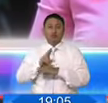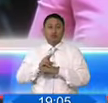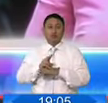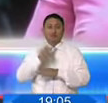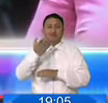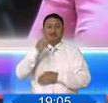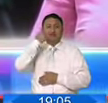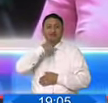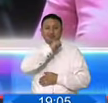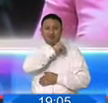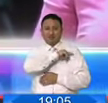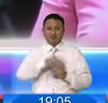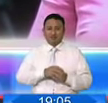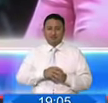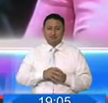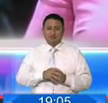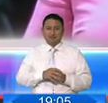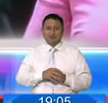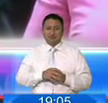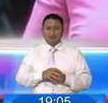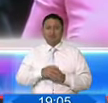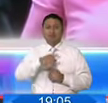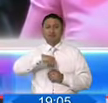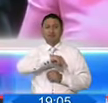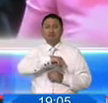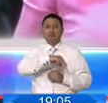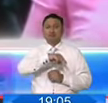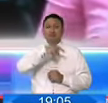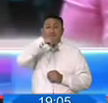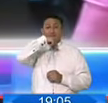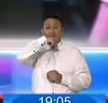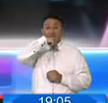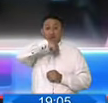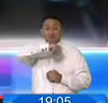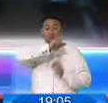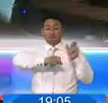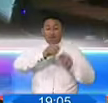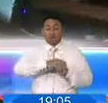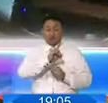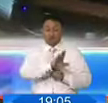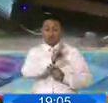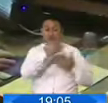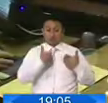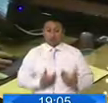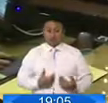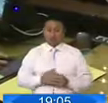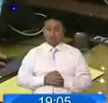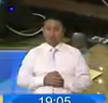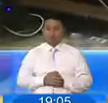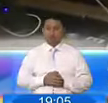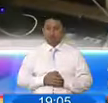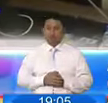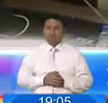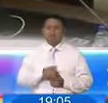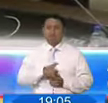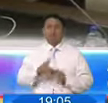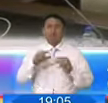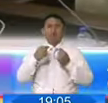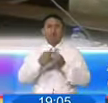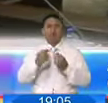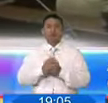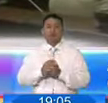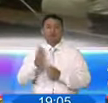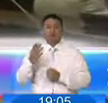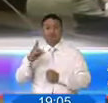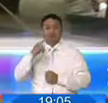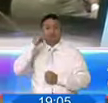que atentan contra la condición humana de las personas los correístas por su parte trataban de defender a